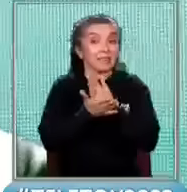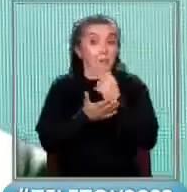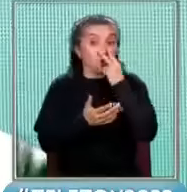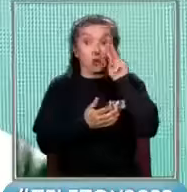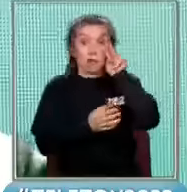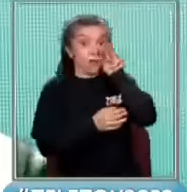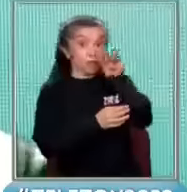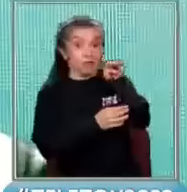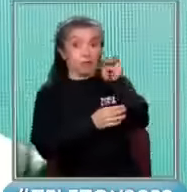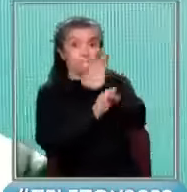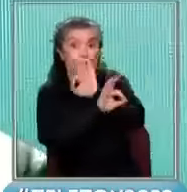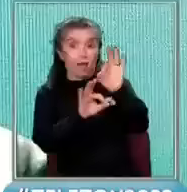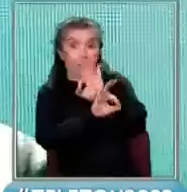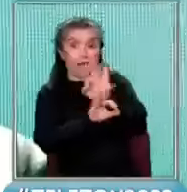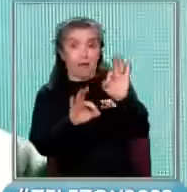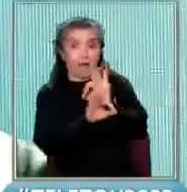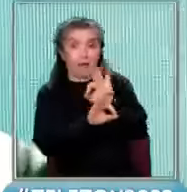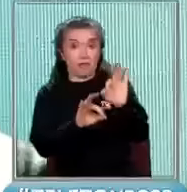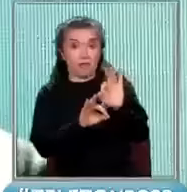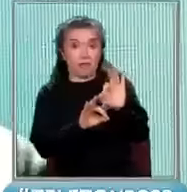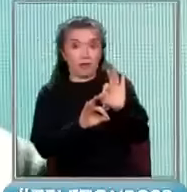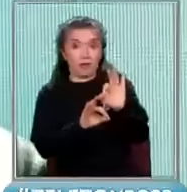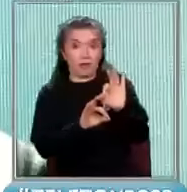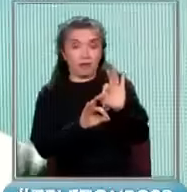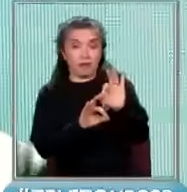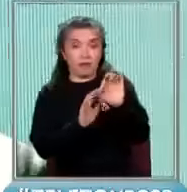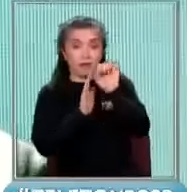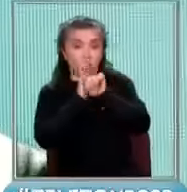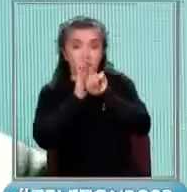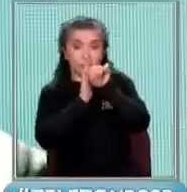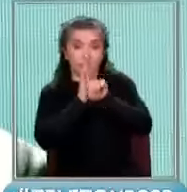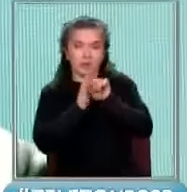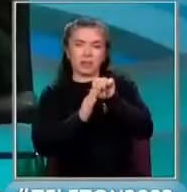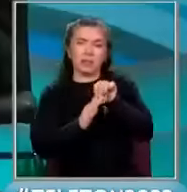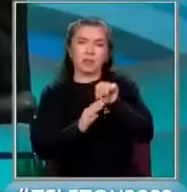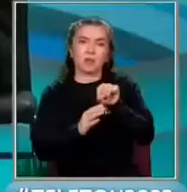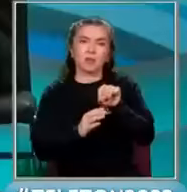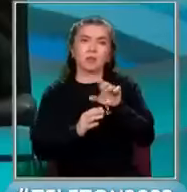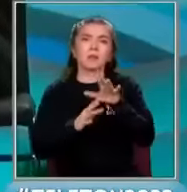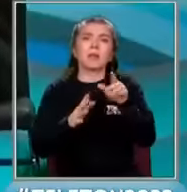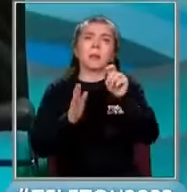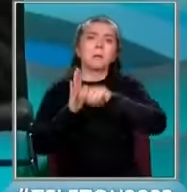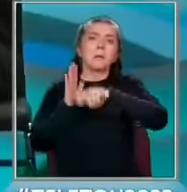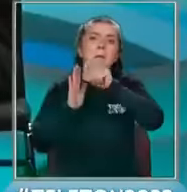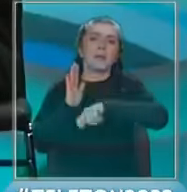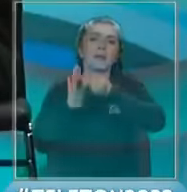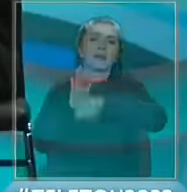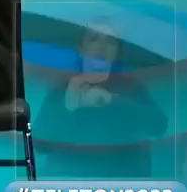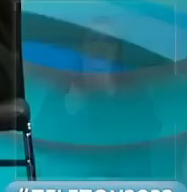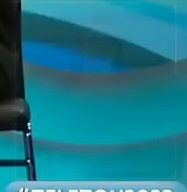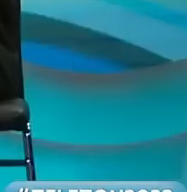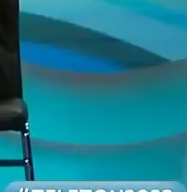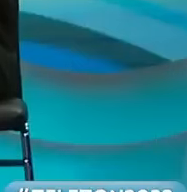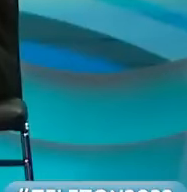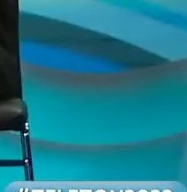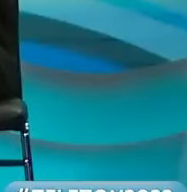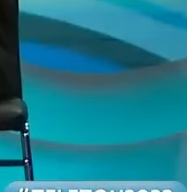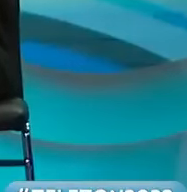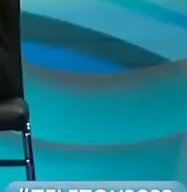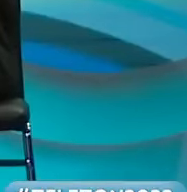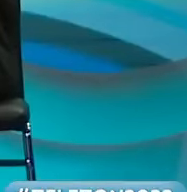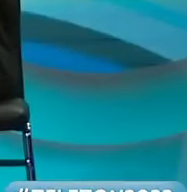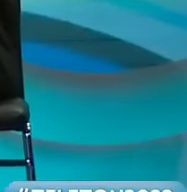visto, no había visto nada del reportaje. Luis, tú llevas tan solo meses trabajando como profesor en